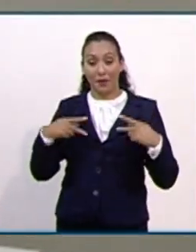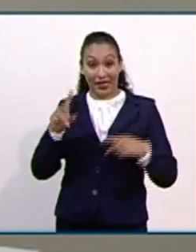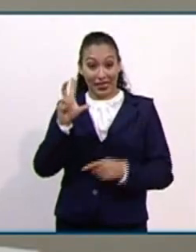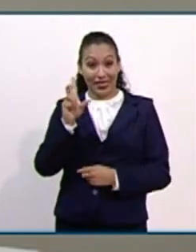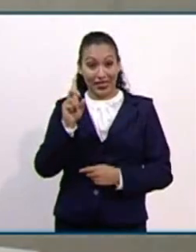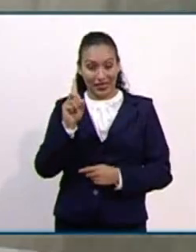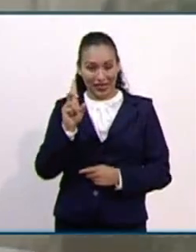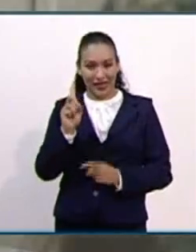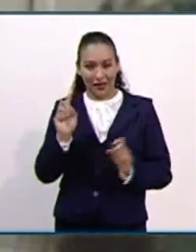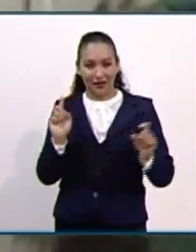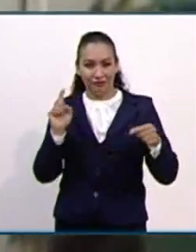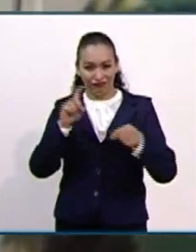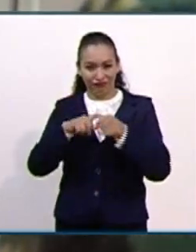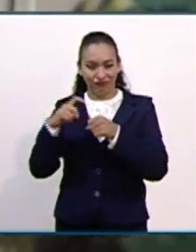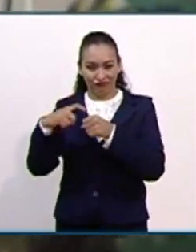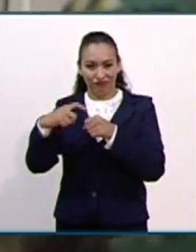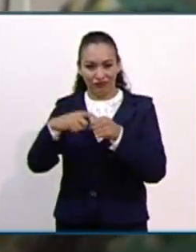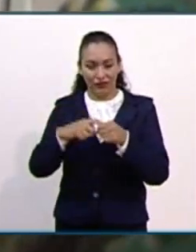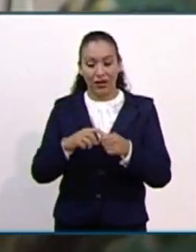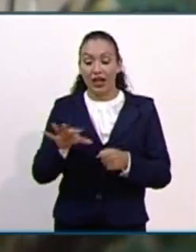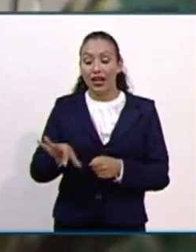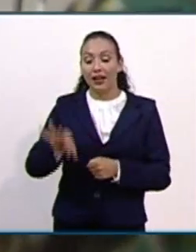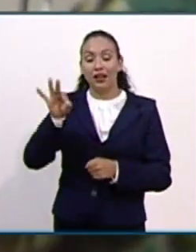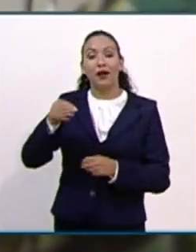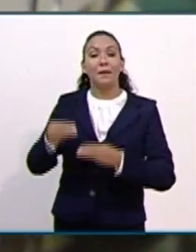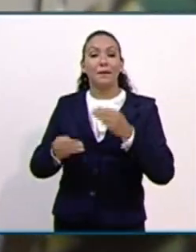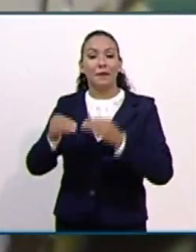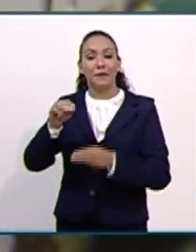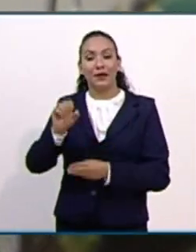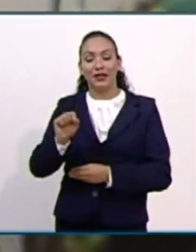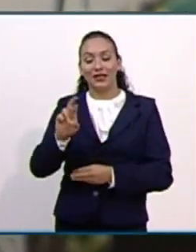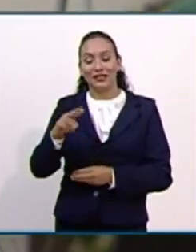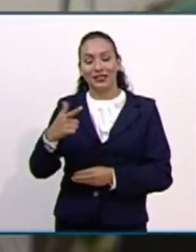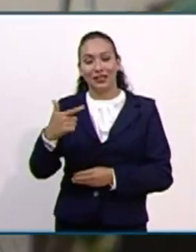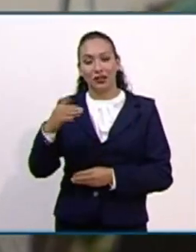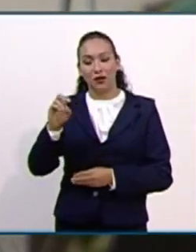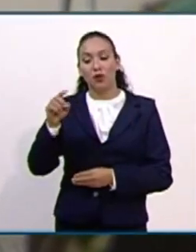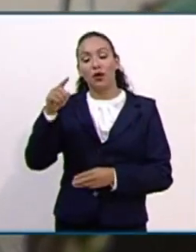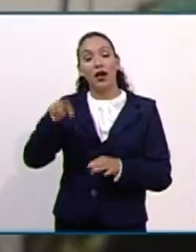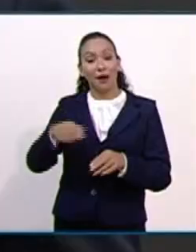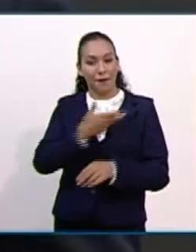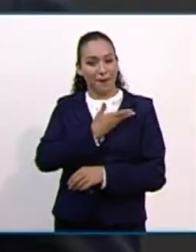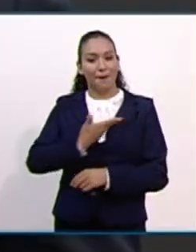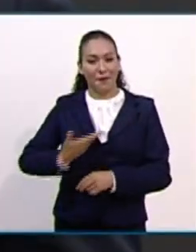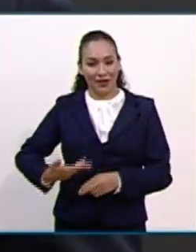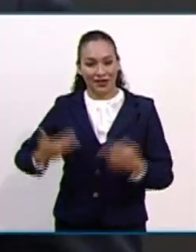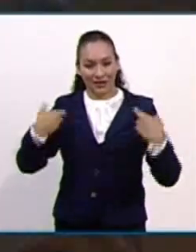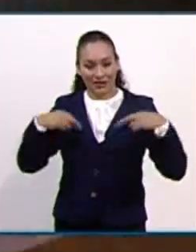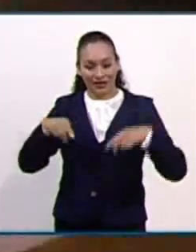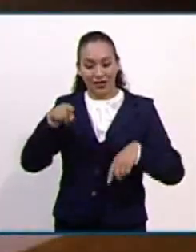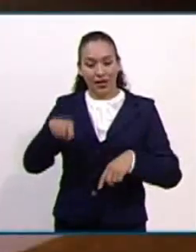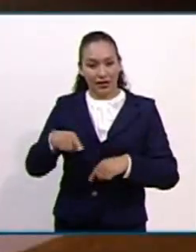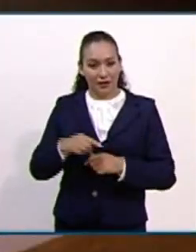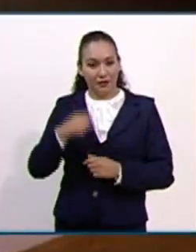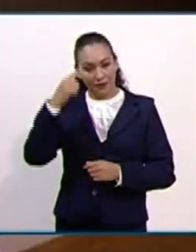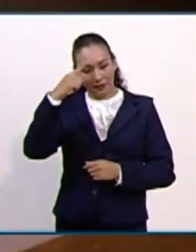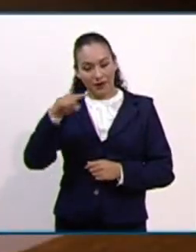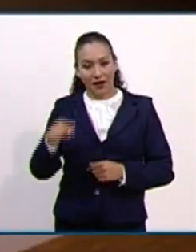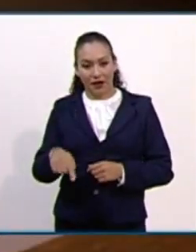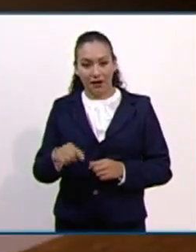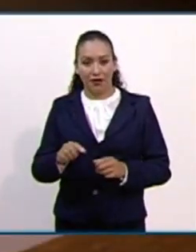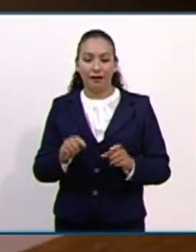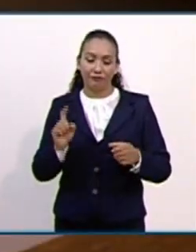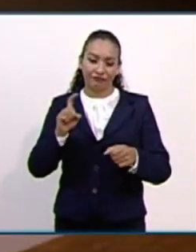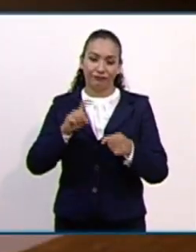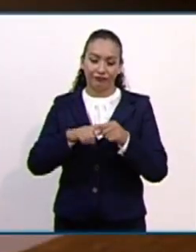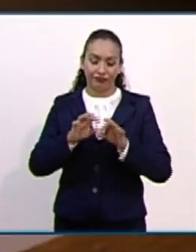eligieron por voto secreto al magistrado Sergio Arturo Valls Esponda como primer presidente de este importante consejo. Es la